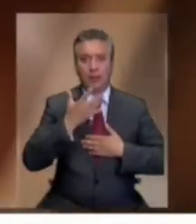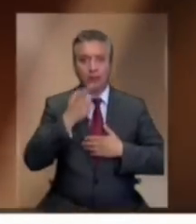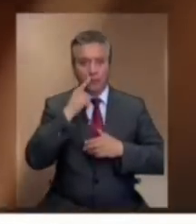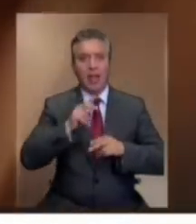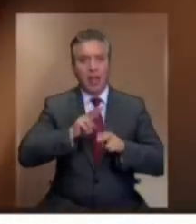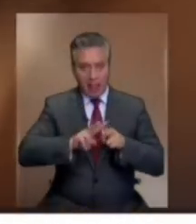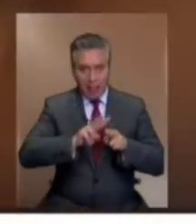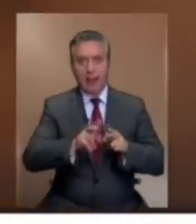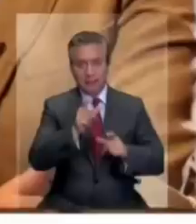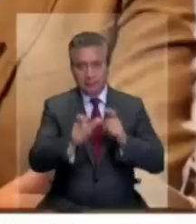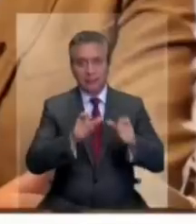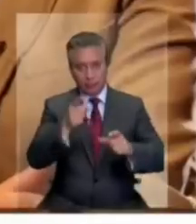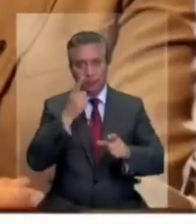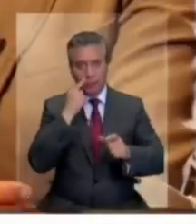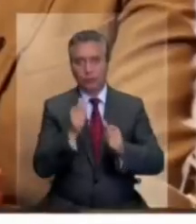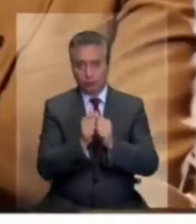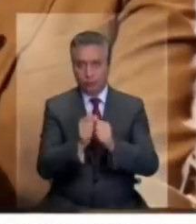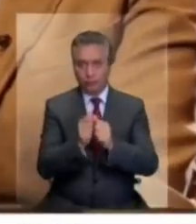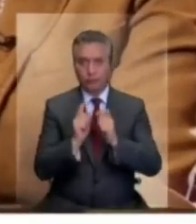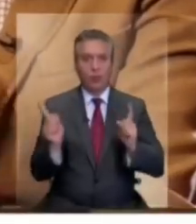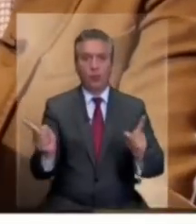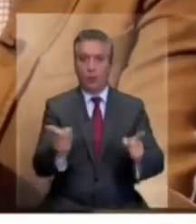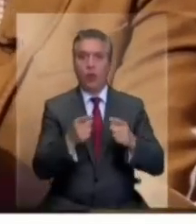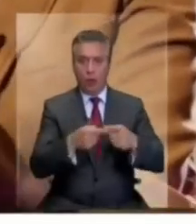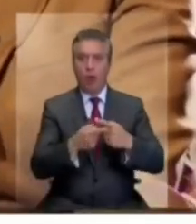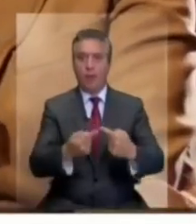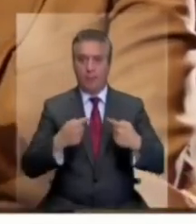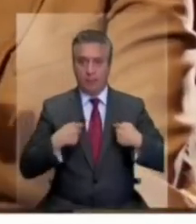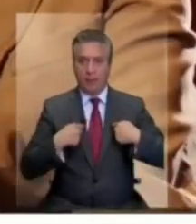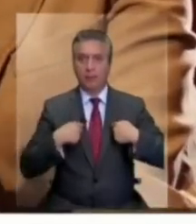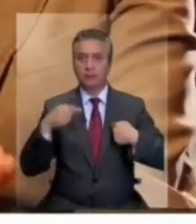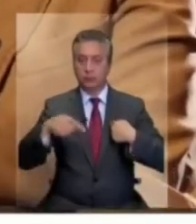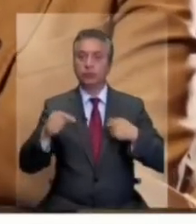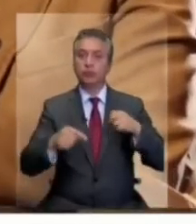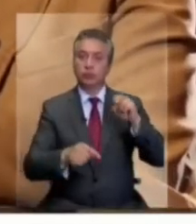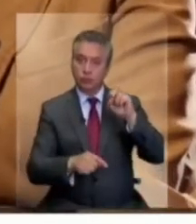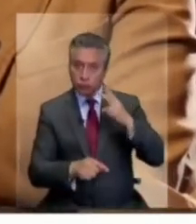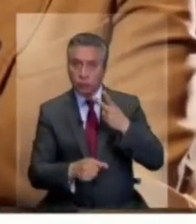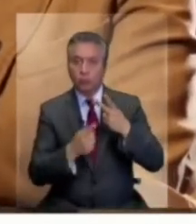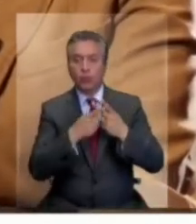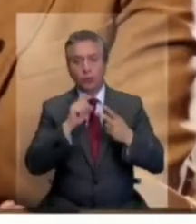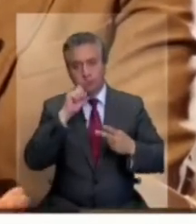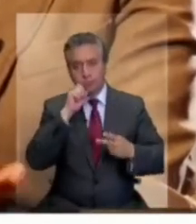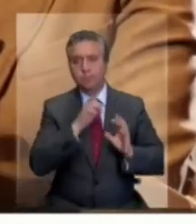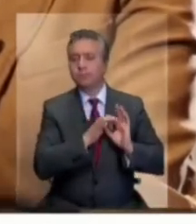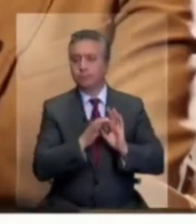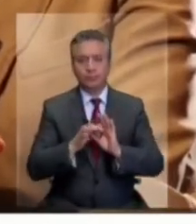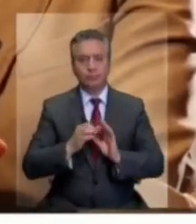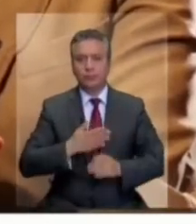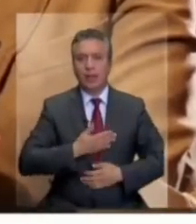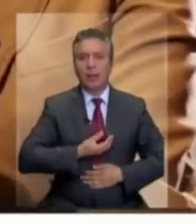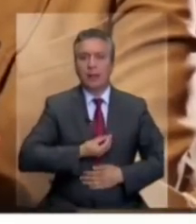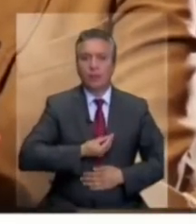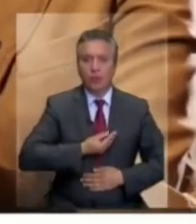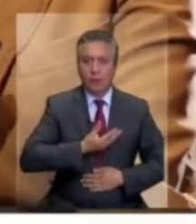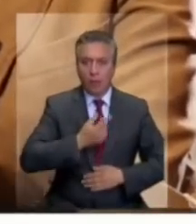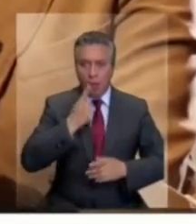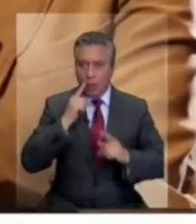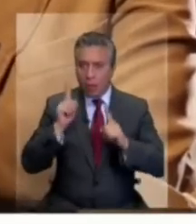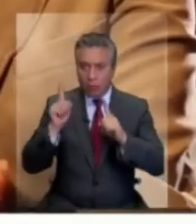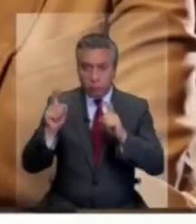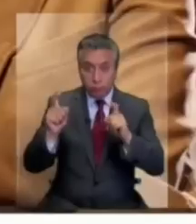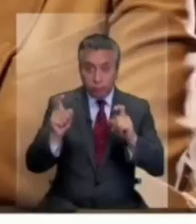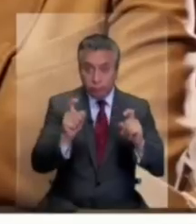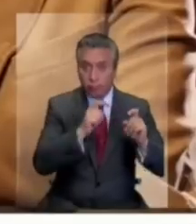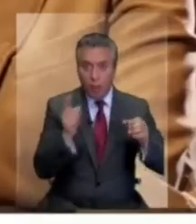haciendo estos colegas por mí después viene como una segunda parte emotiva el saber la cantidad de fotógrafos que se